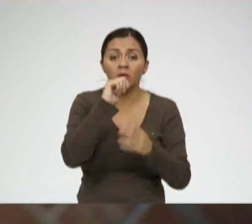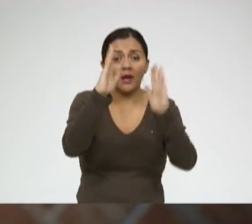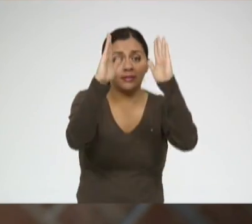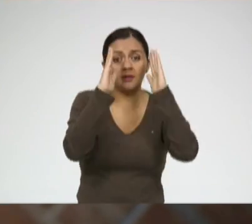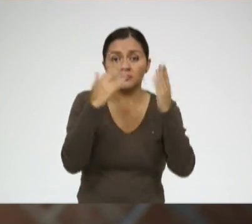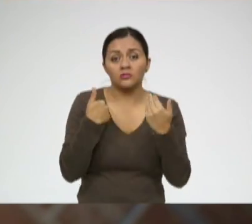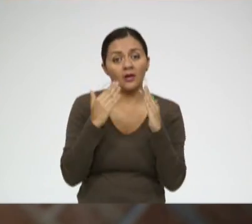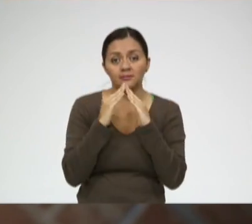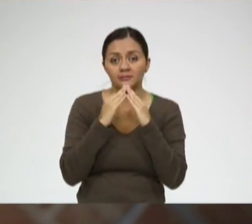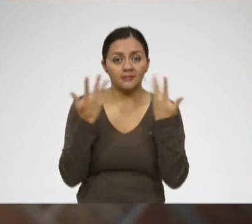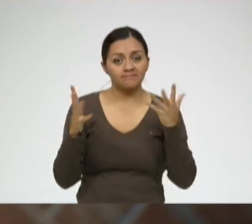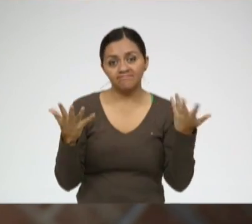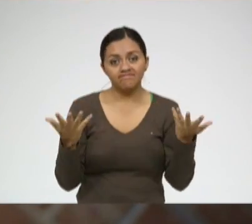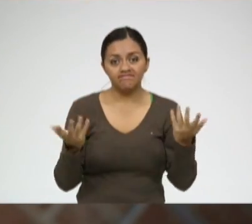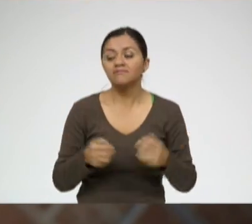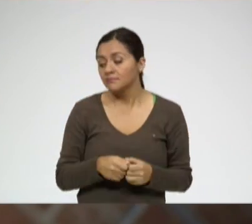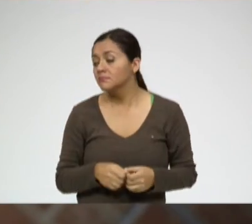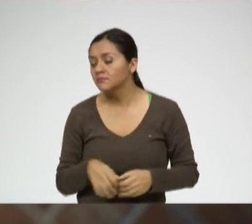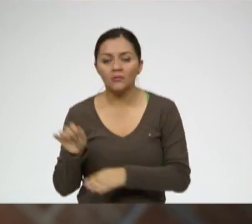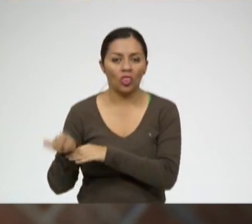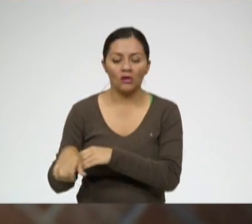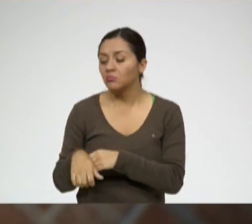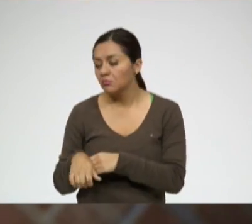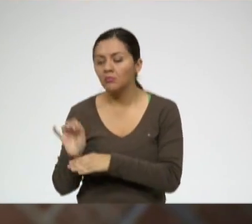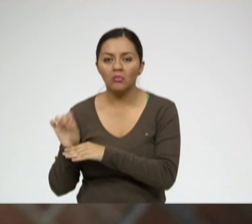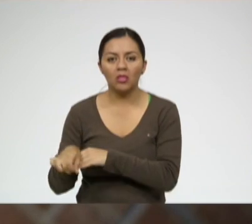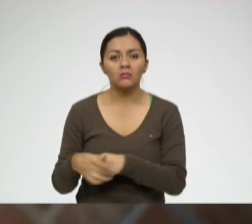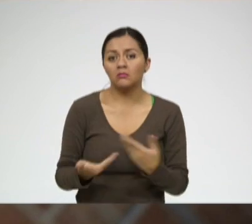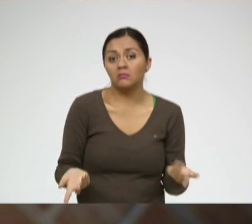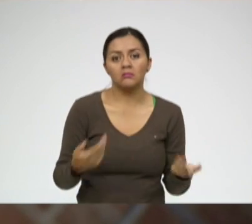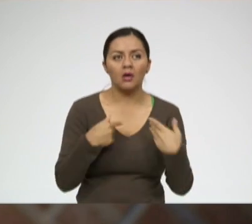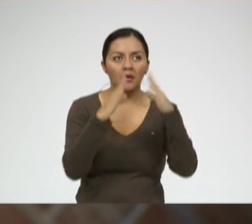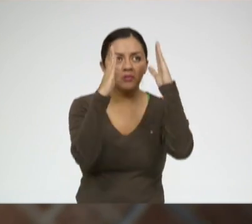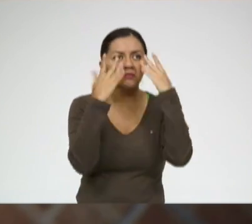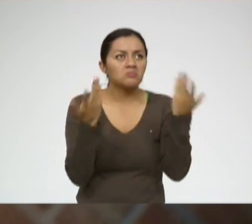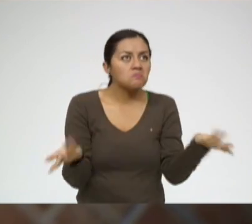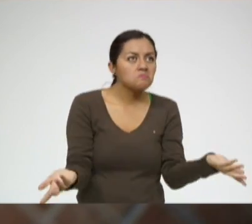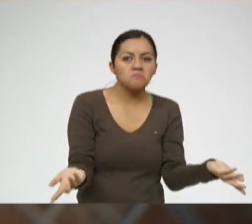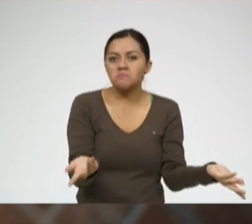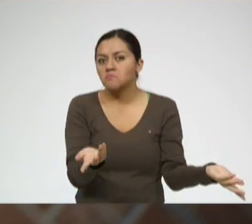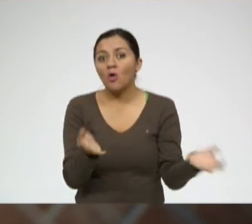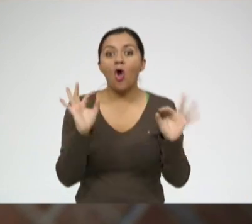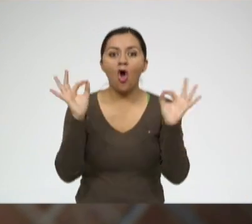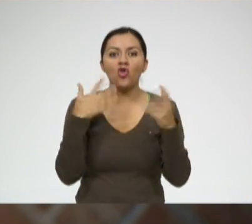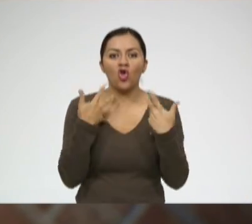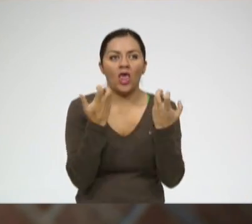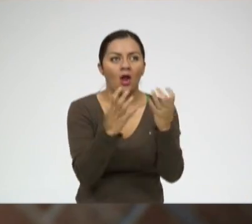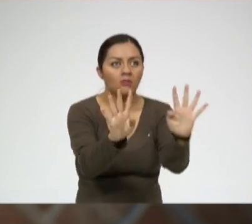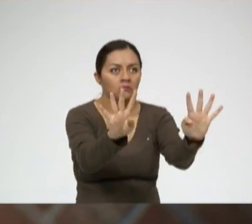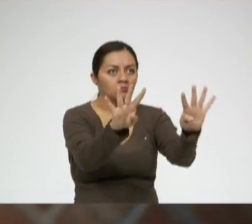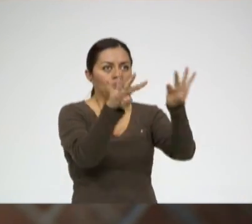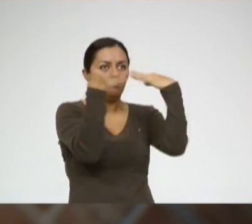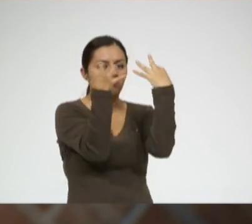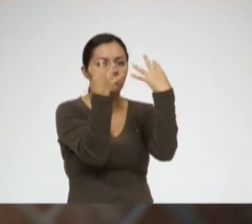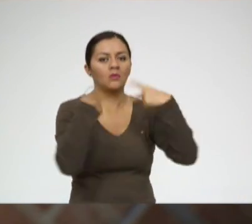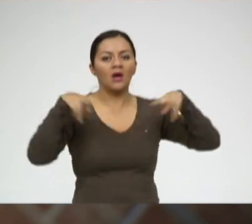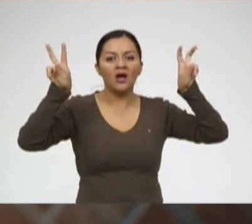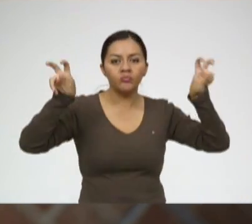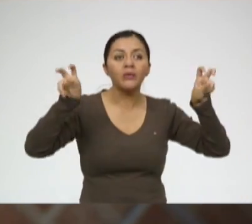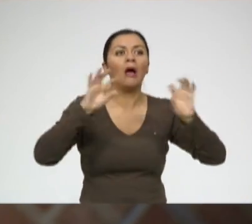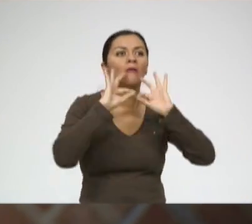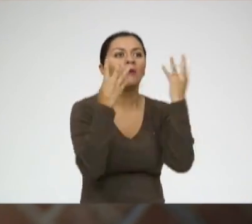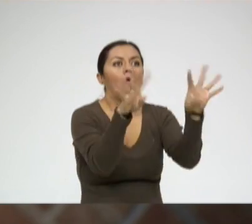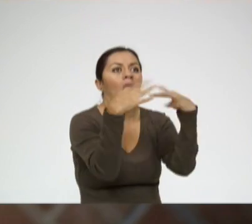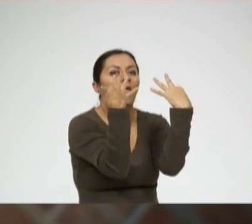atención en el hogar, por sentirse alguien importante, que fue lo que